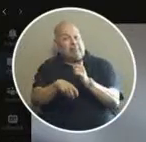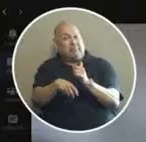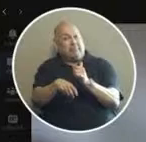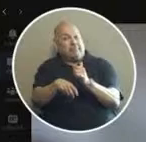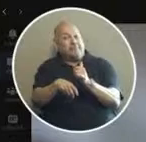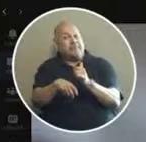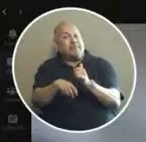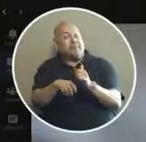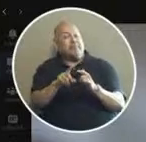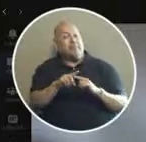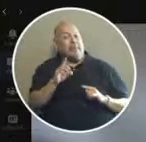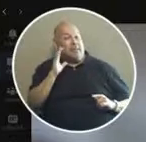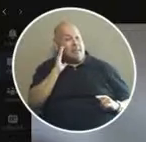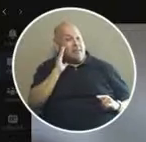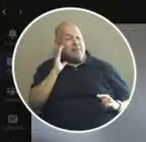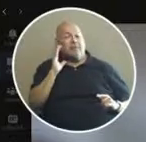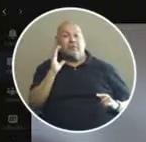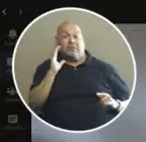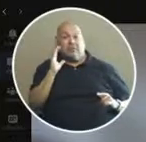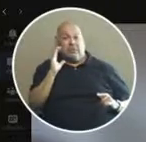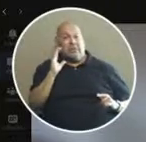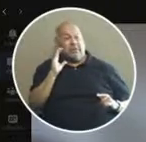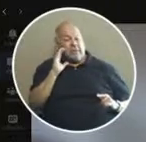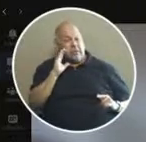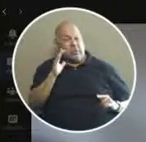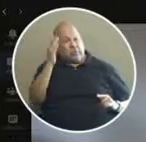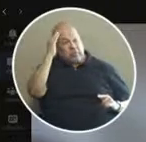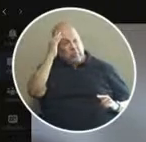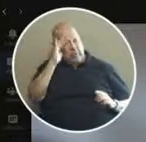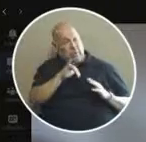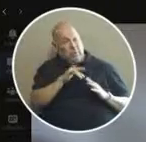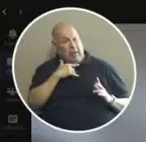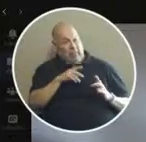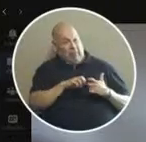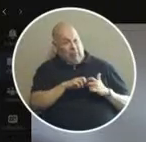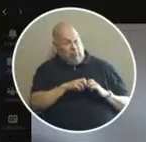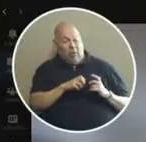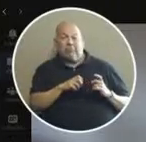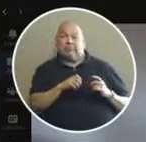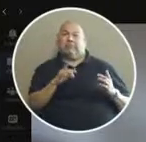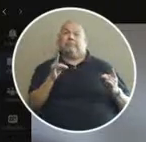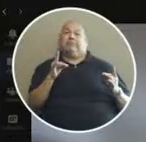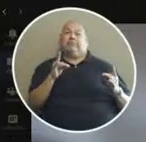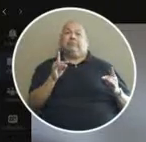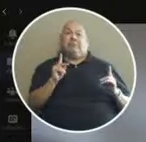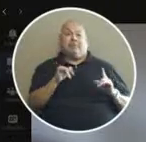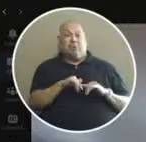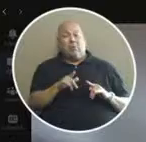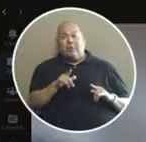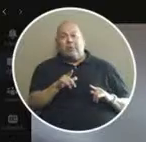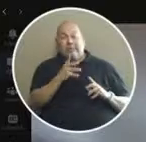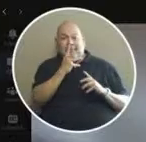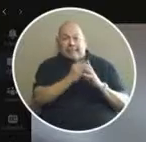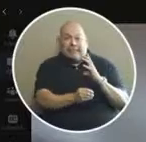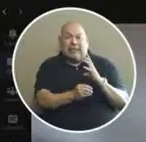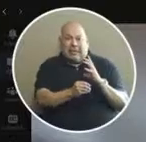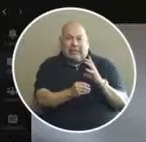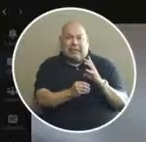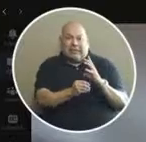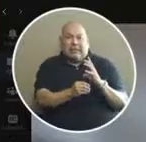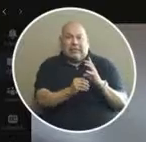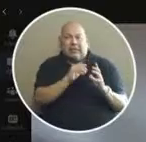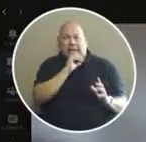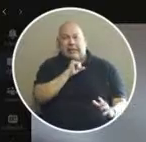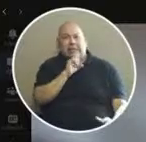difícil. Estar prudentes y estar conscientes de que tenemos un problema muy grave en gente que está muriendo de la